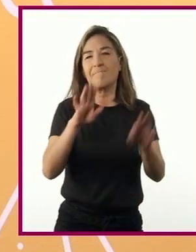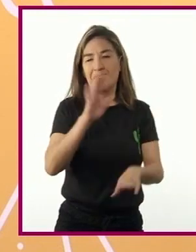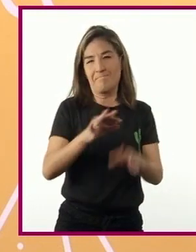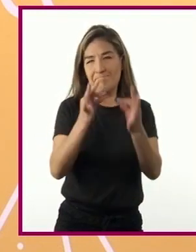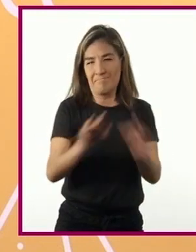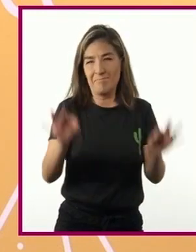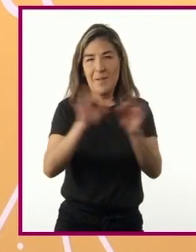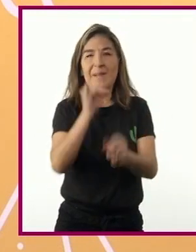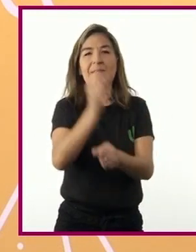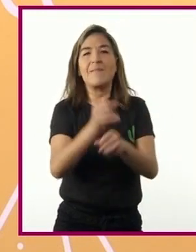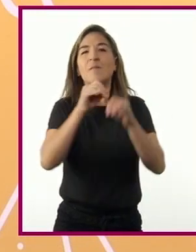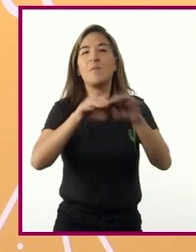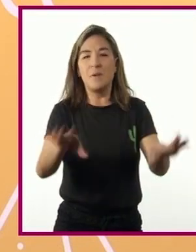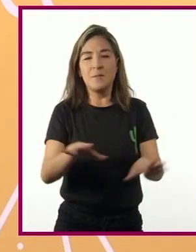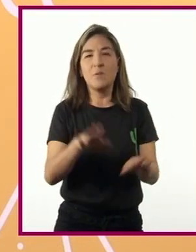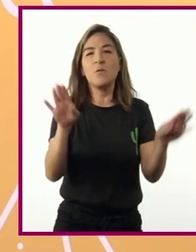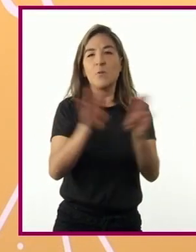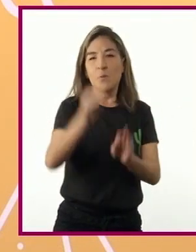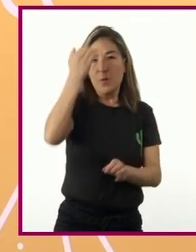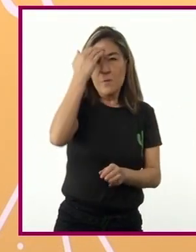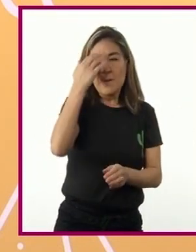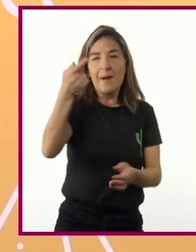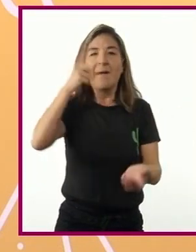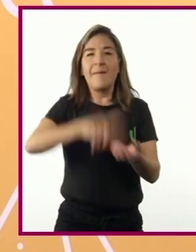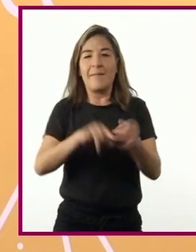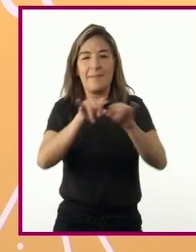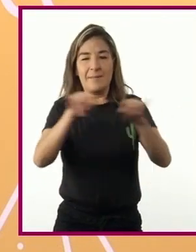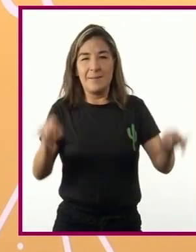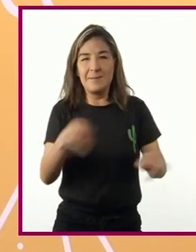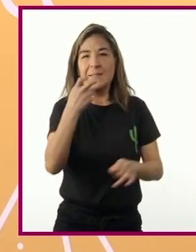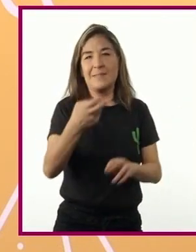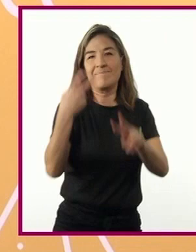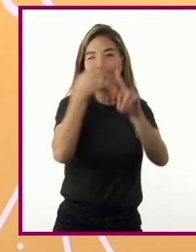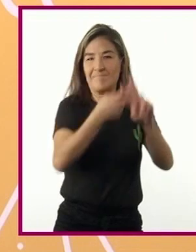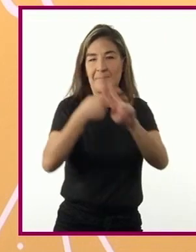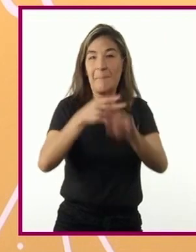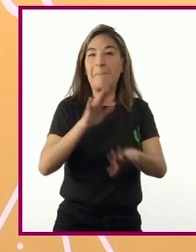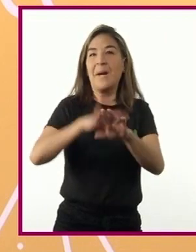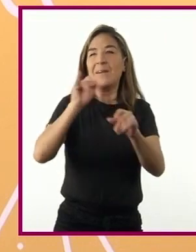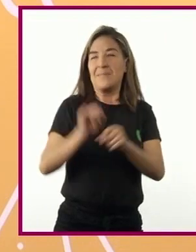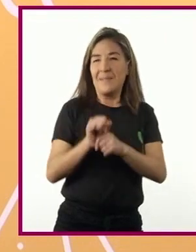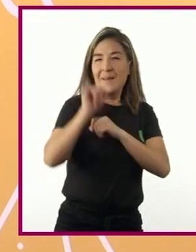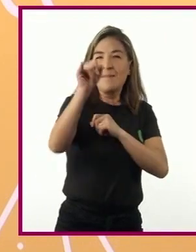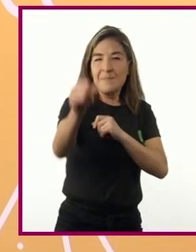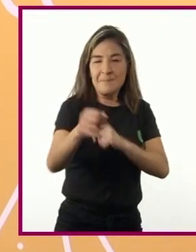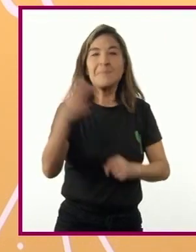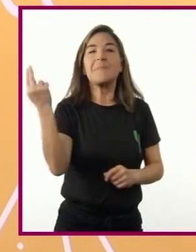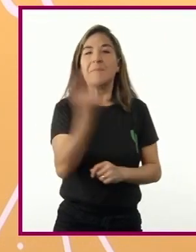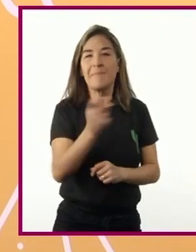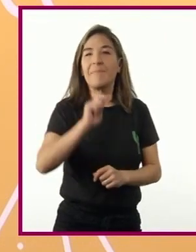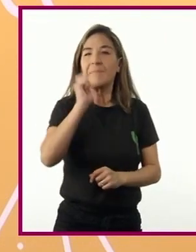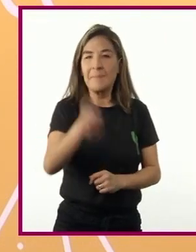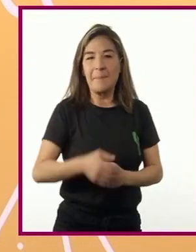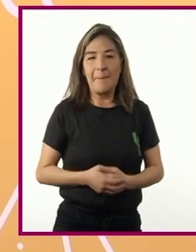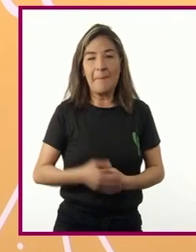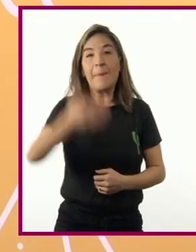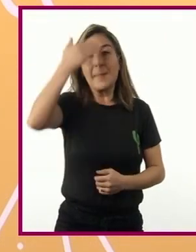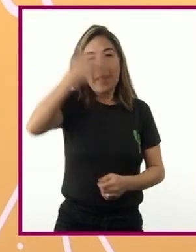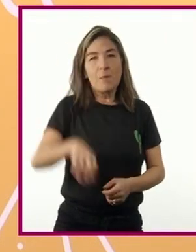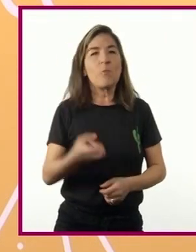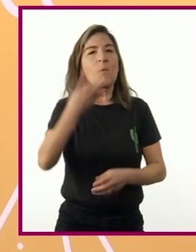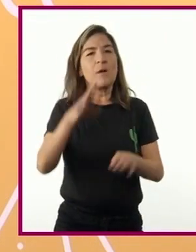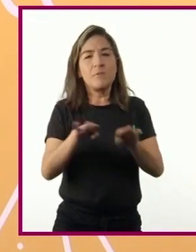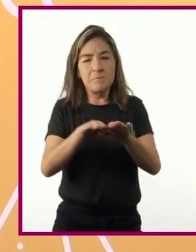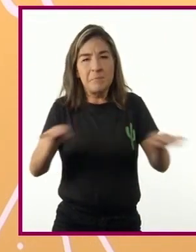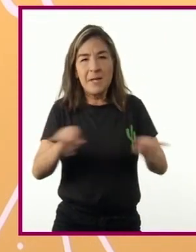para conocer distancias a las que se encuentran las estrellas lejanas. Es necesario saber la distancia a